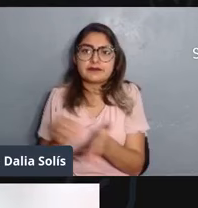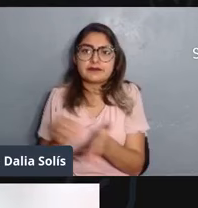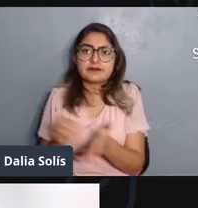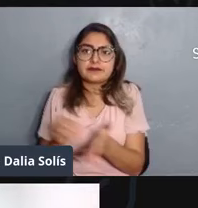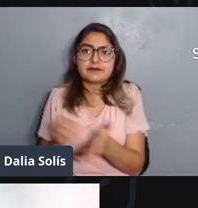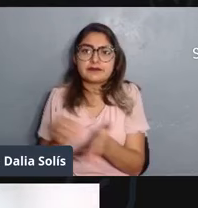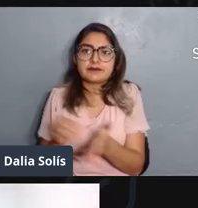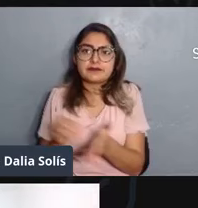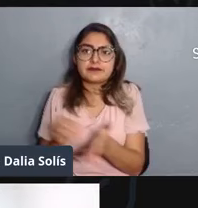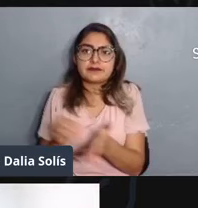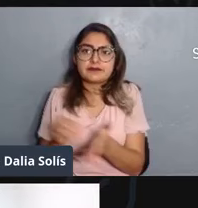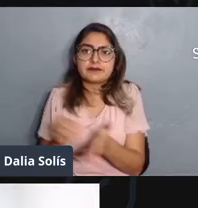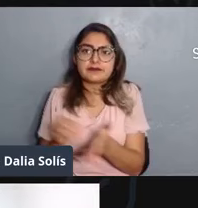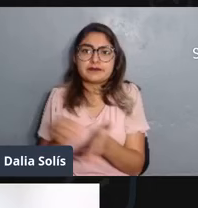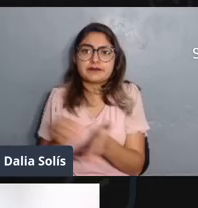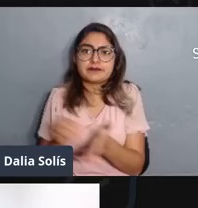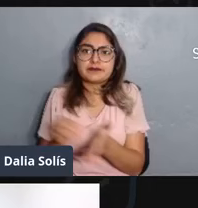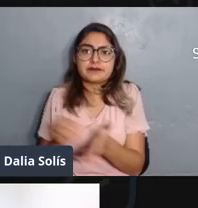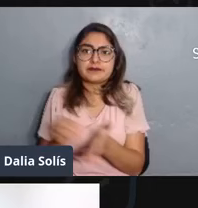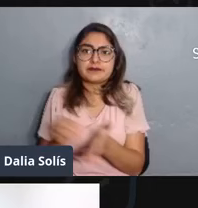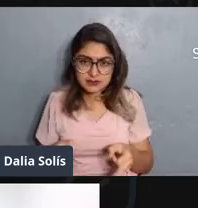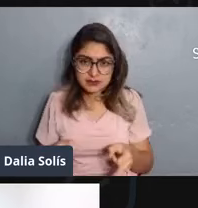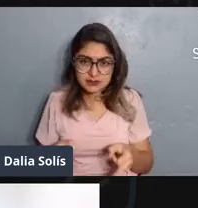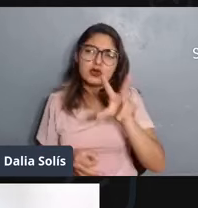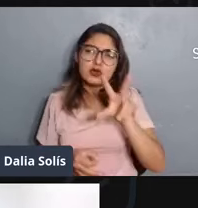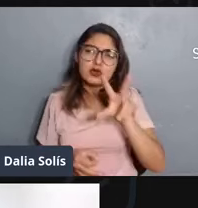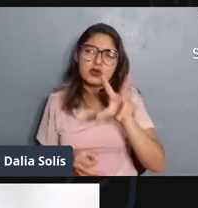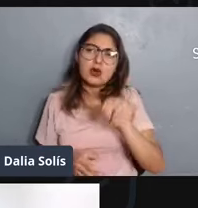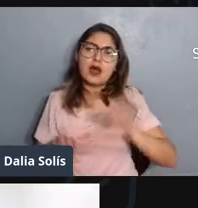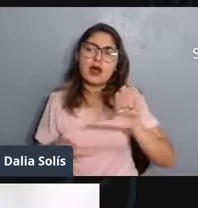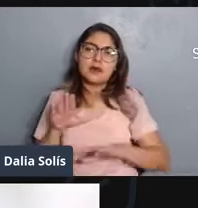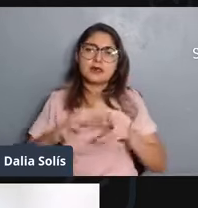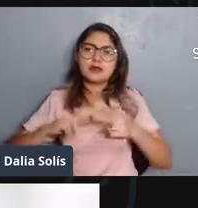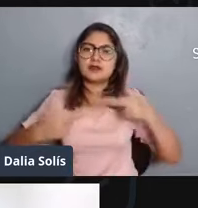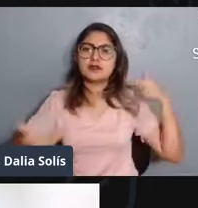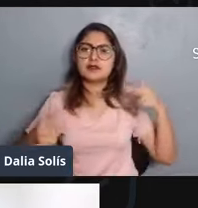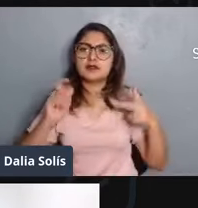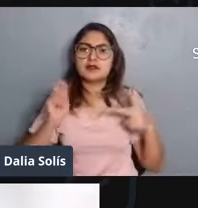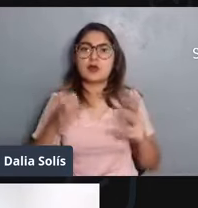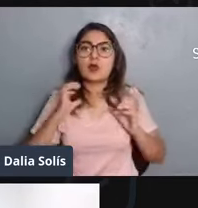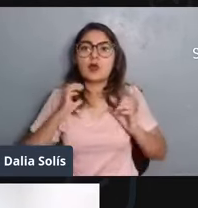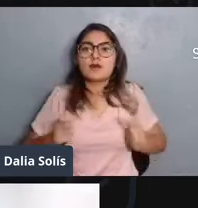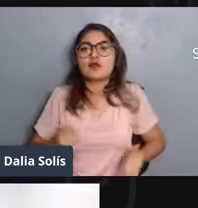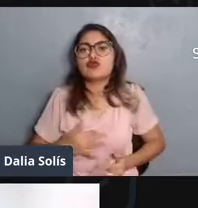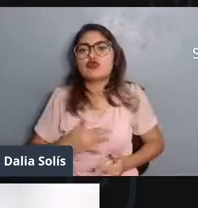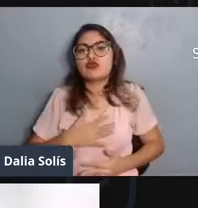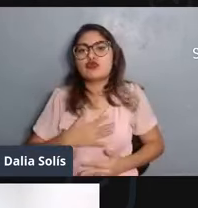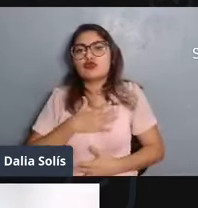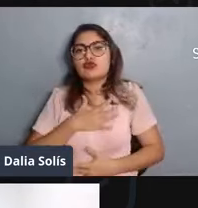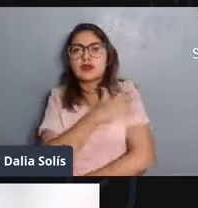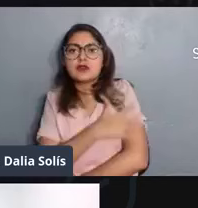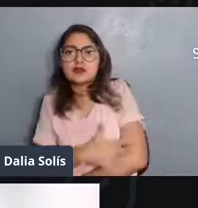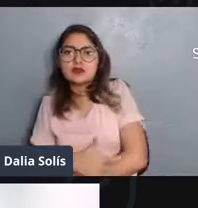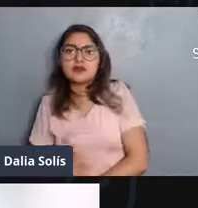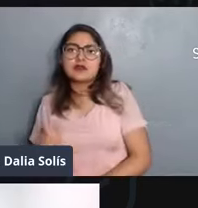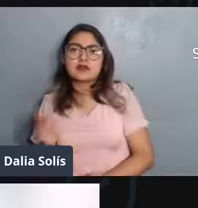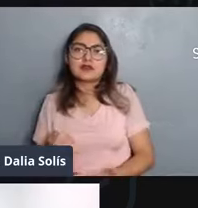cuerpo, el olor. Recuerden que el erotismo, que es una de las partes, un componente de la sexualidad,